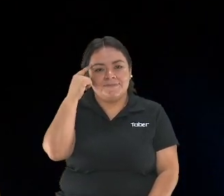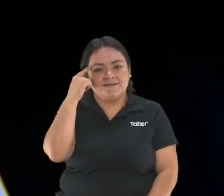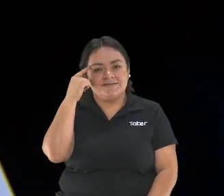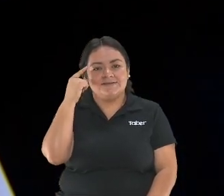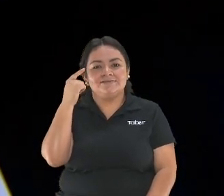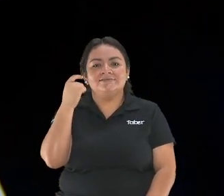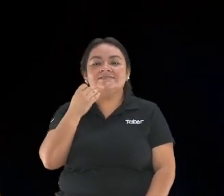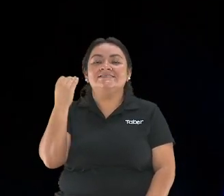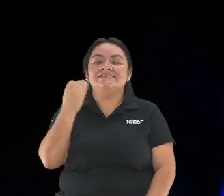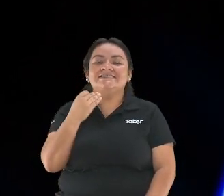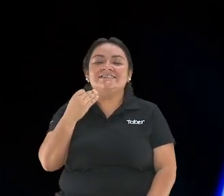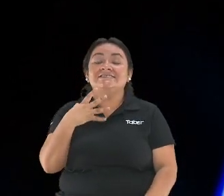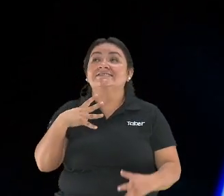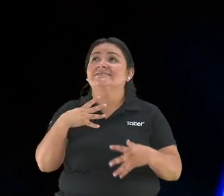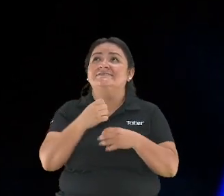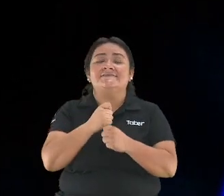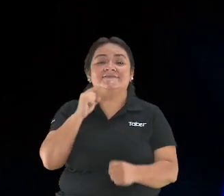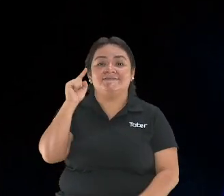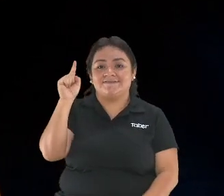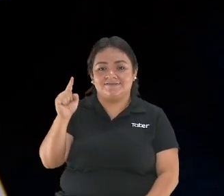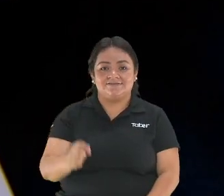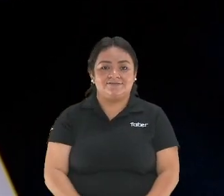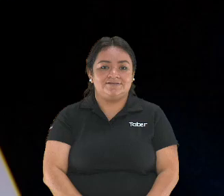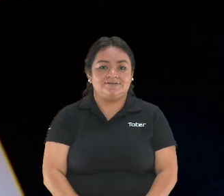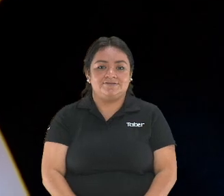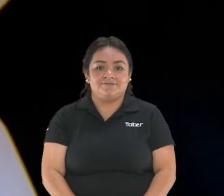que depender de dios